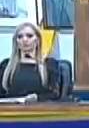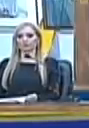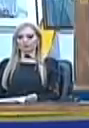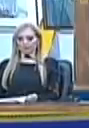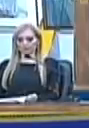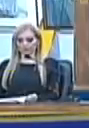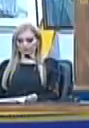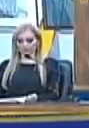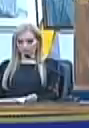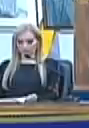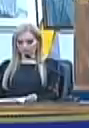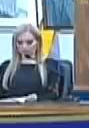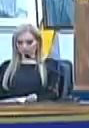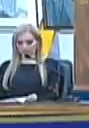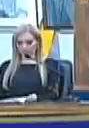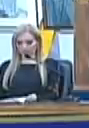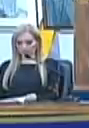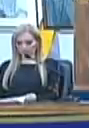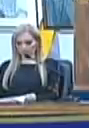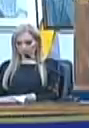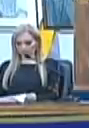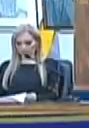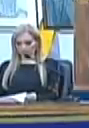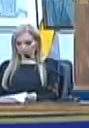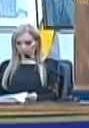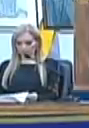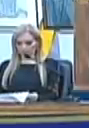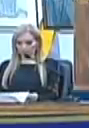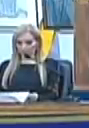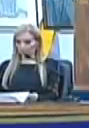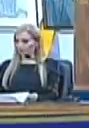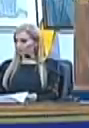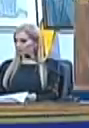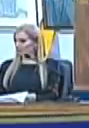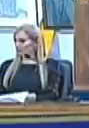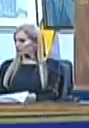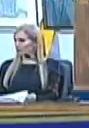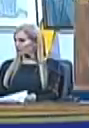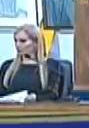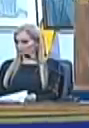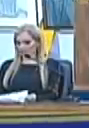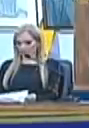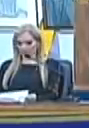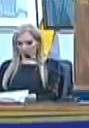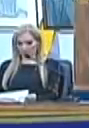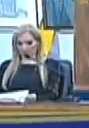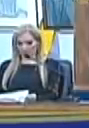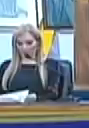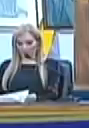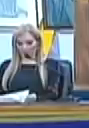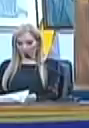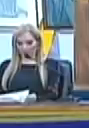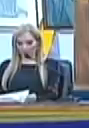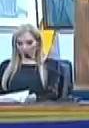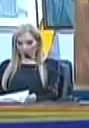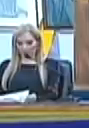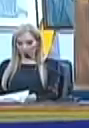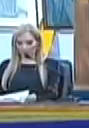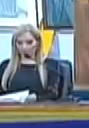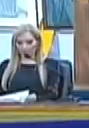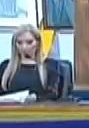saludo fraterno siempre enmarcado en el diálogo político el diálogo fecundo que el presidente constitucional nicolás maduro ha